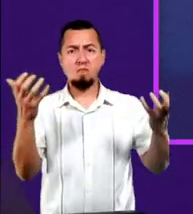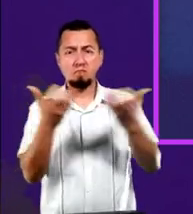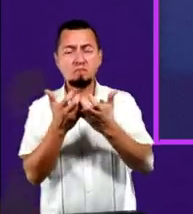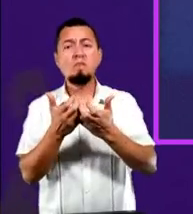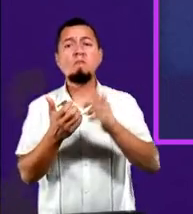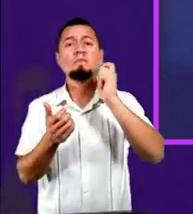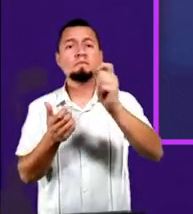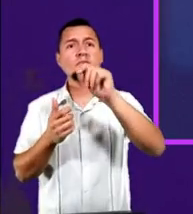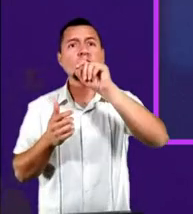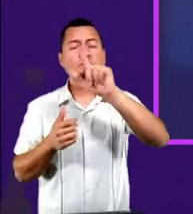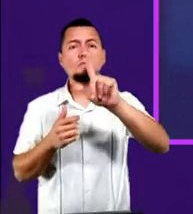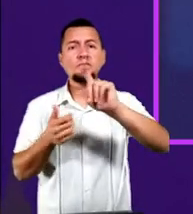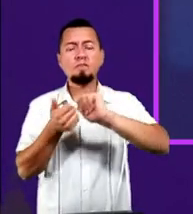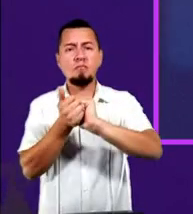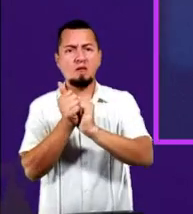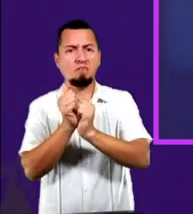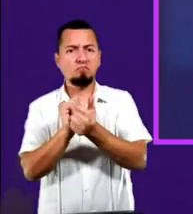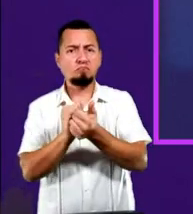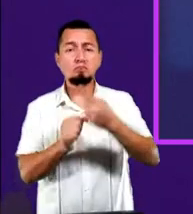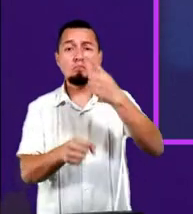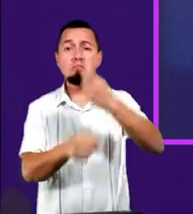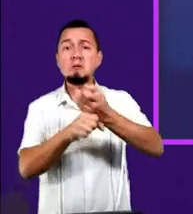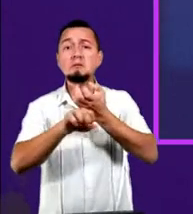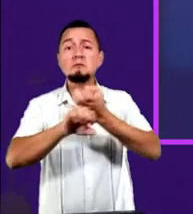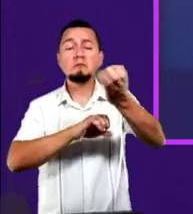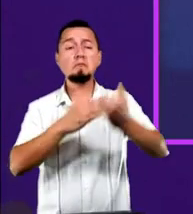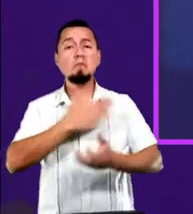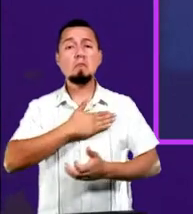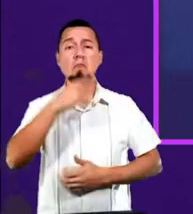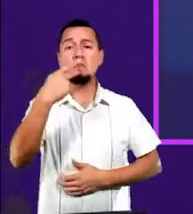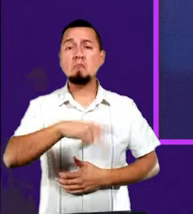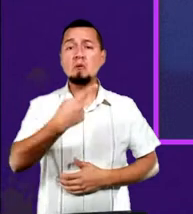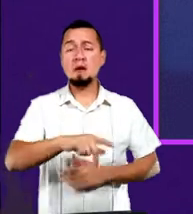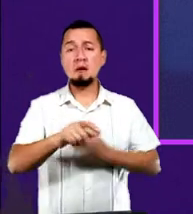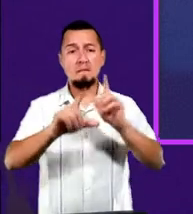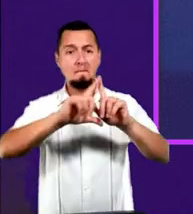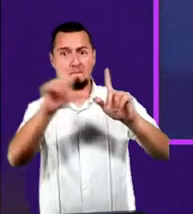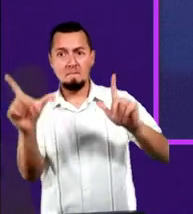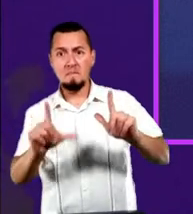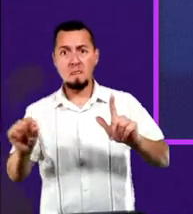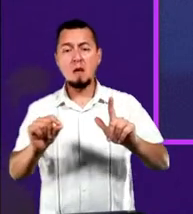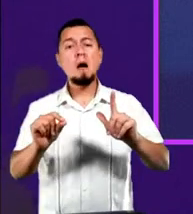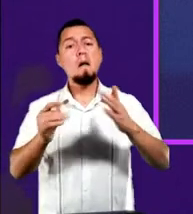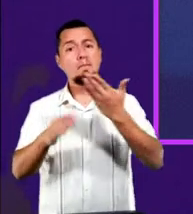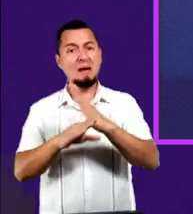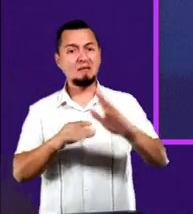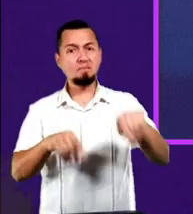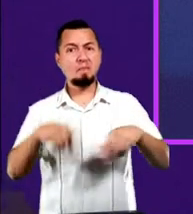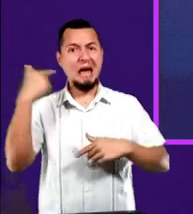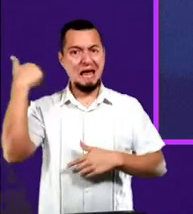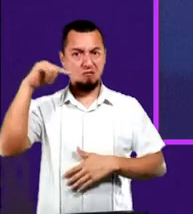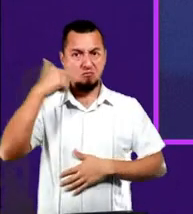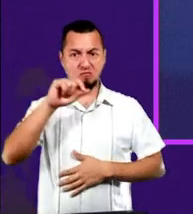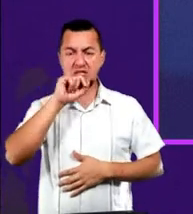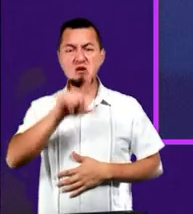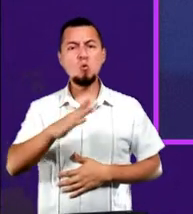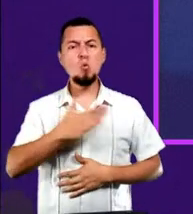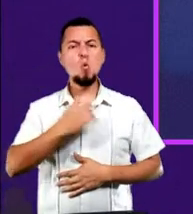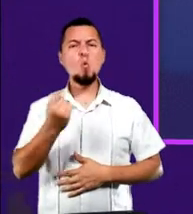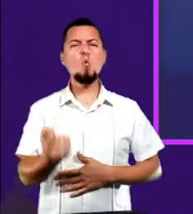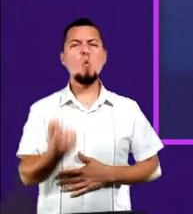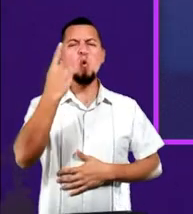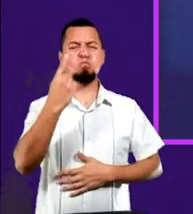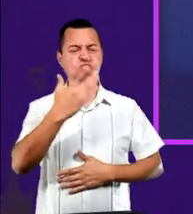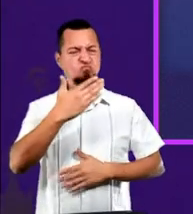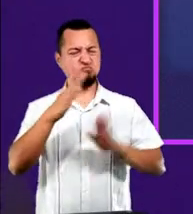y Soberano del país. Ya para 1824, Prisciliano Sánchez fue electo diputado a la primera